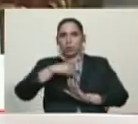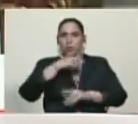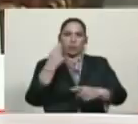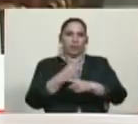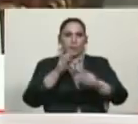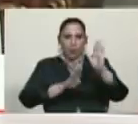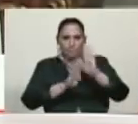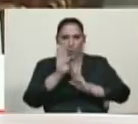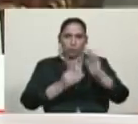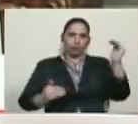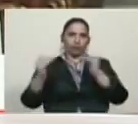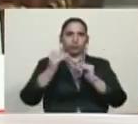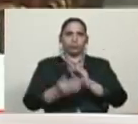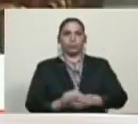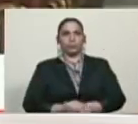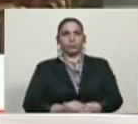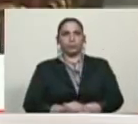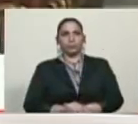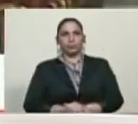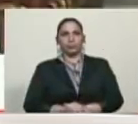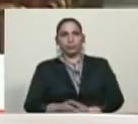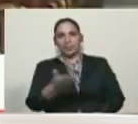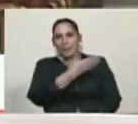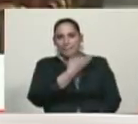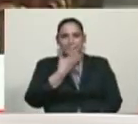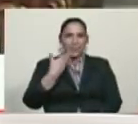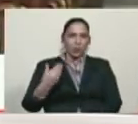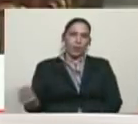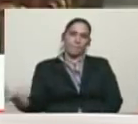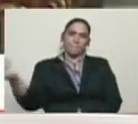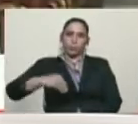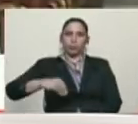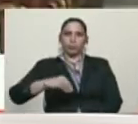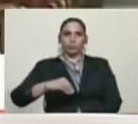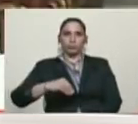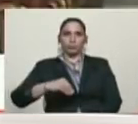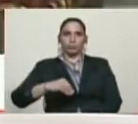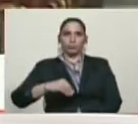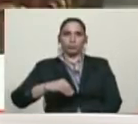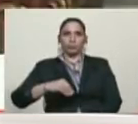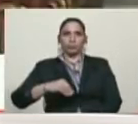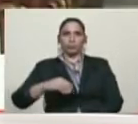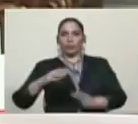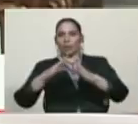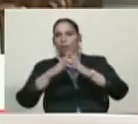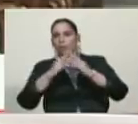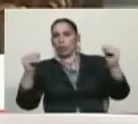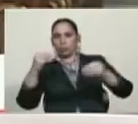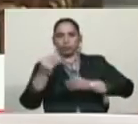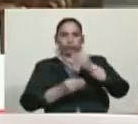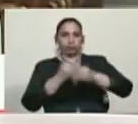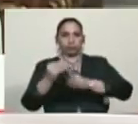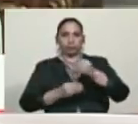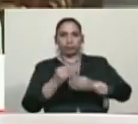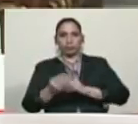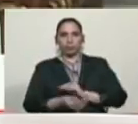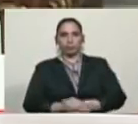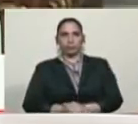crecernos y mejorar mucho más todo lo que hacemos